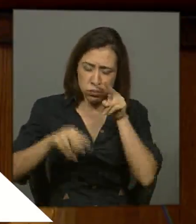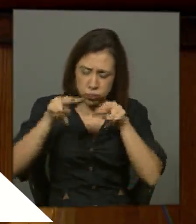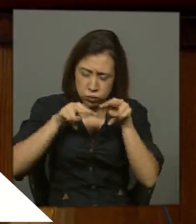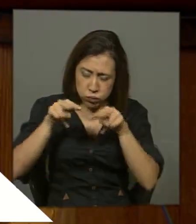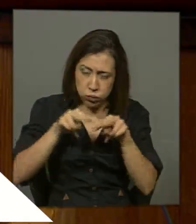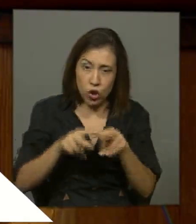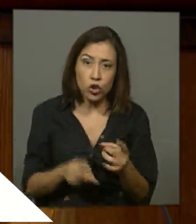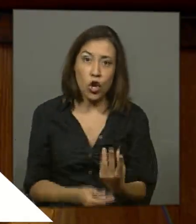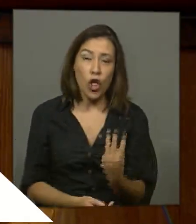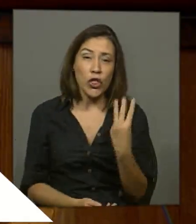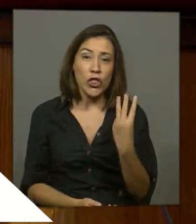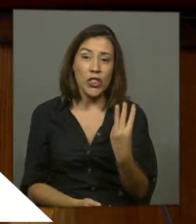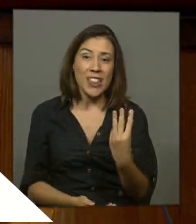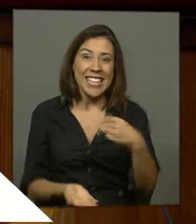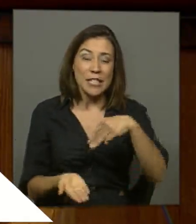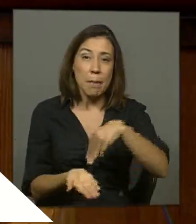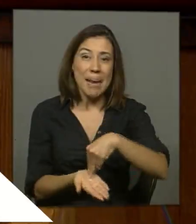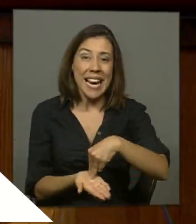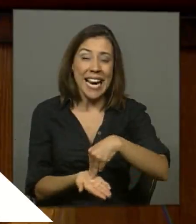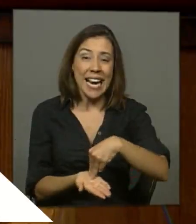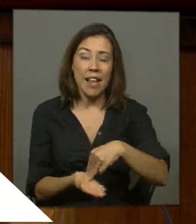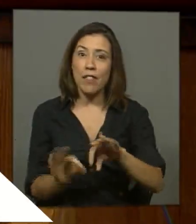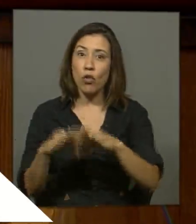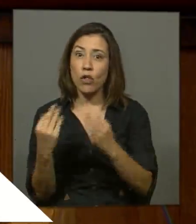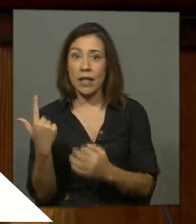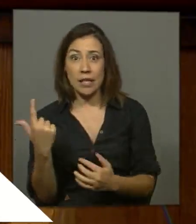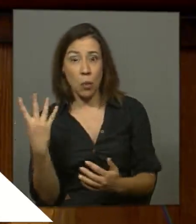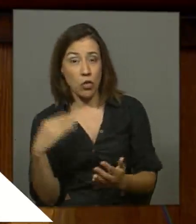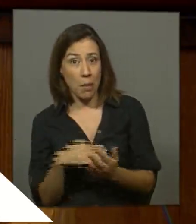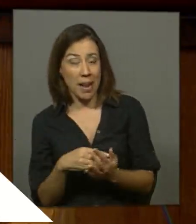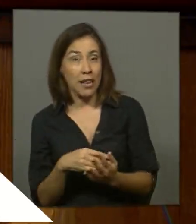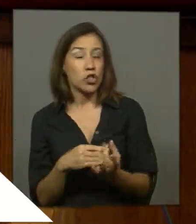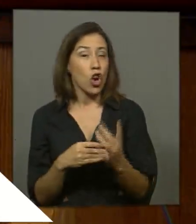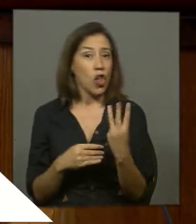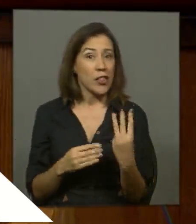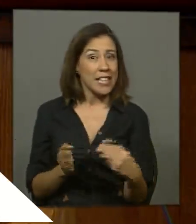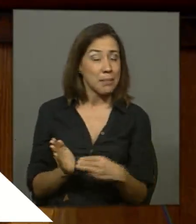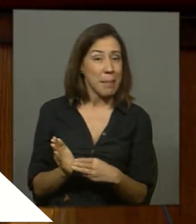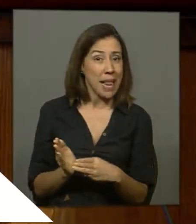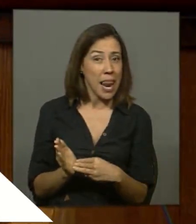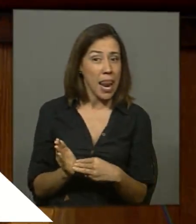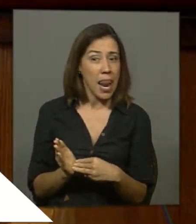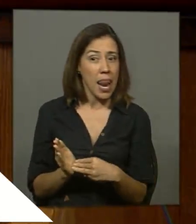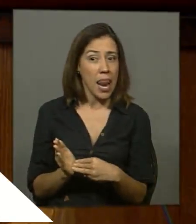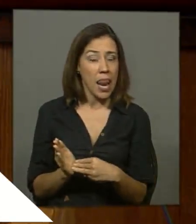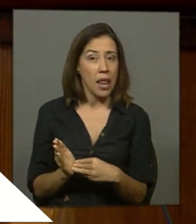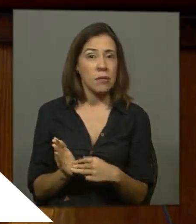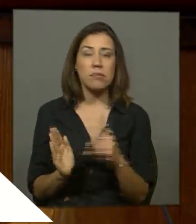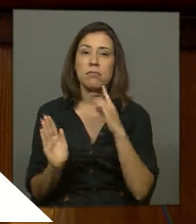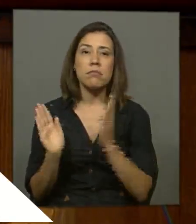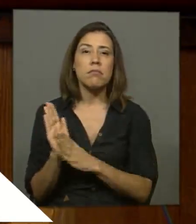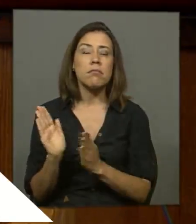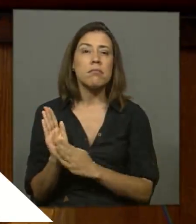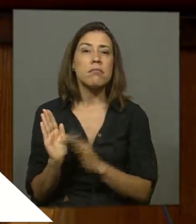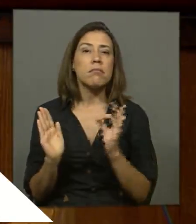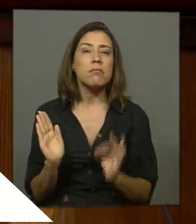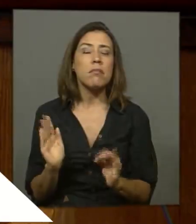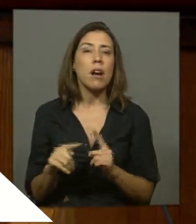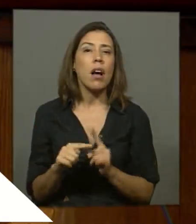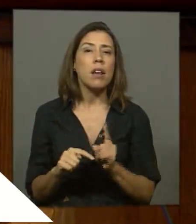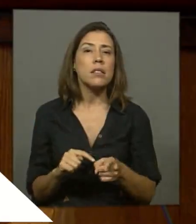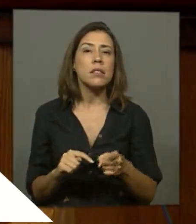analizados solente 3000 de 74000 solamente 3000 no acreditaban suficientemente los